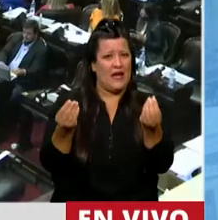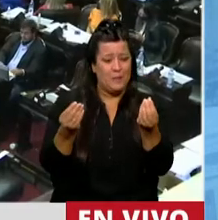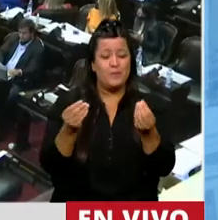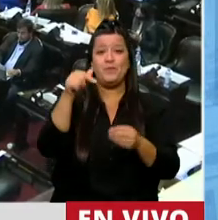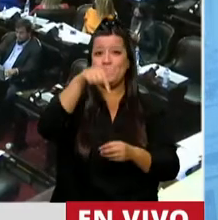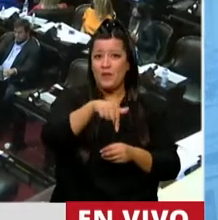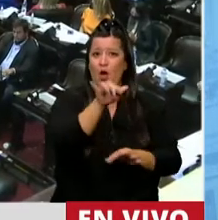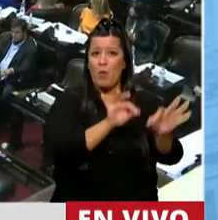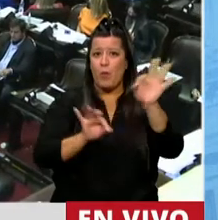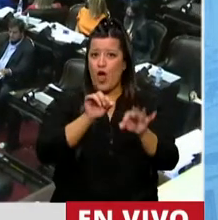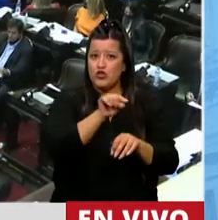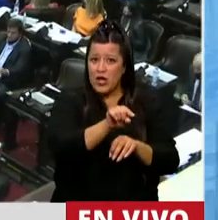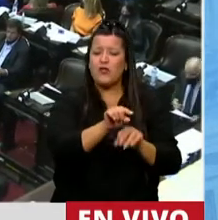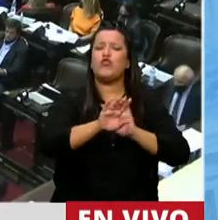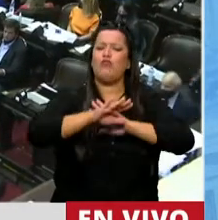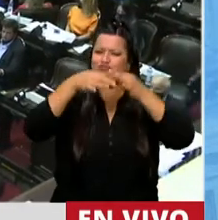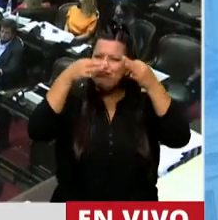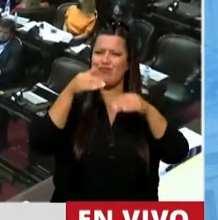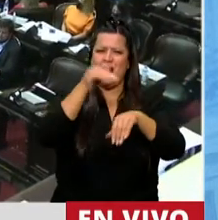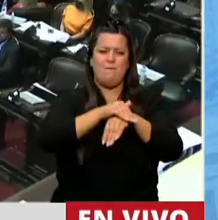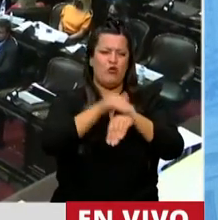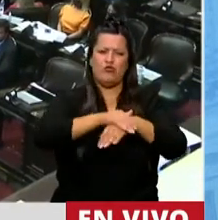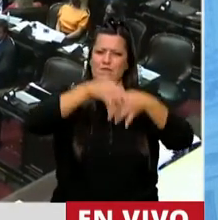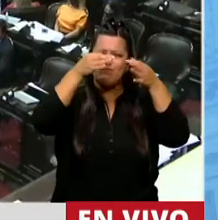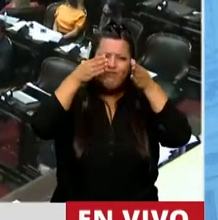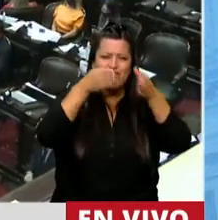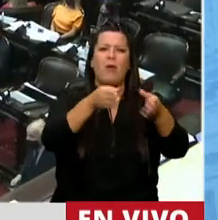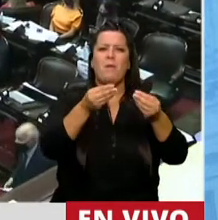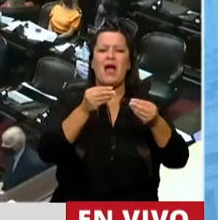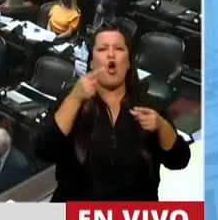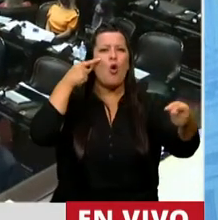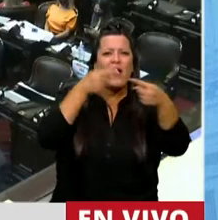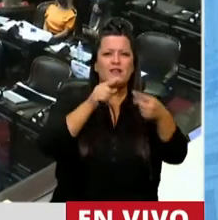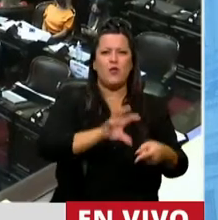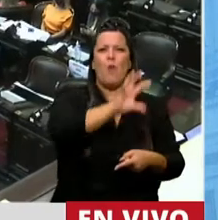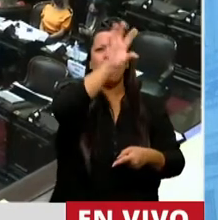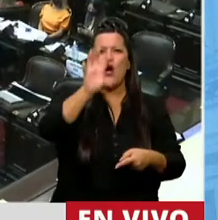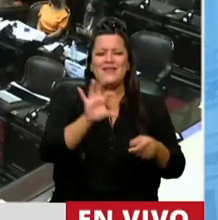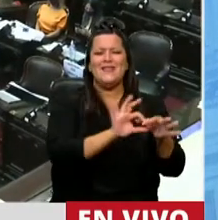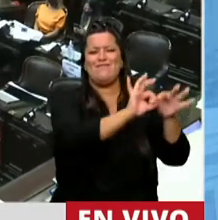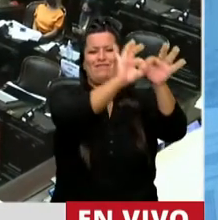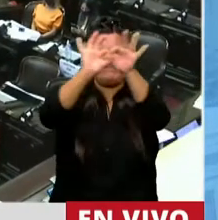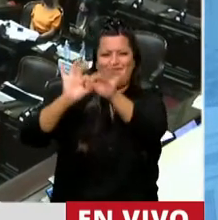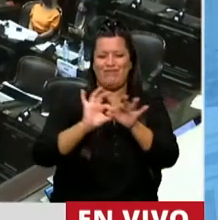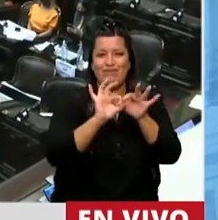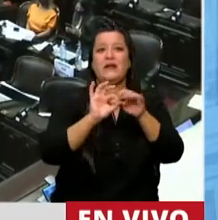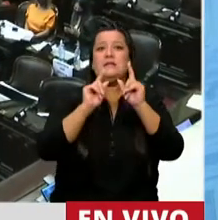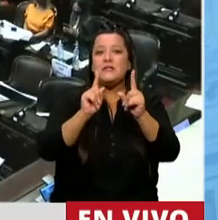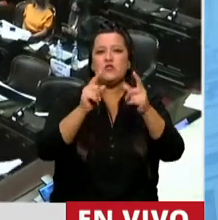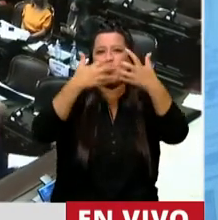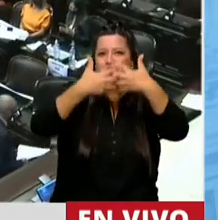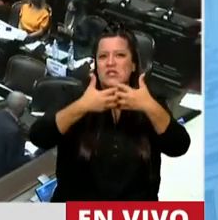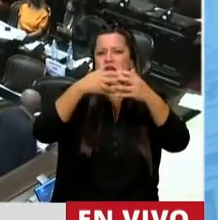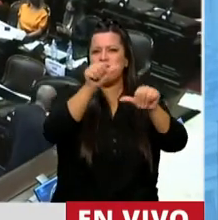este proyecto asume el compromiso de federalizar progresivamente el sistema